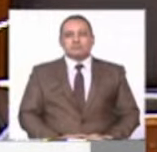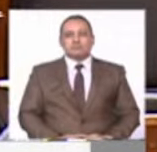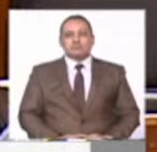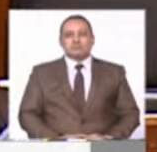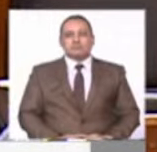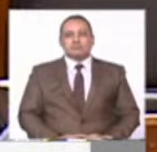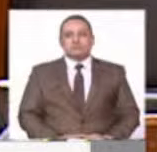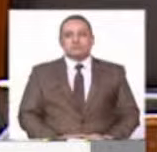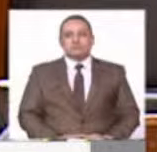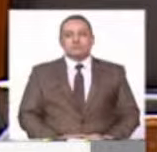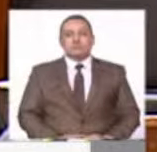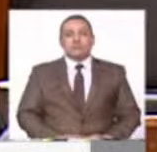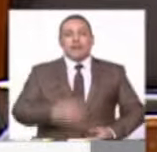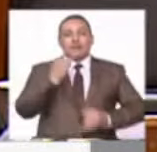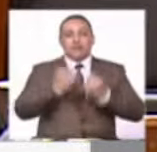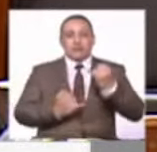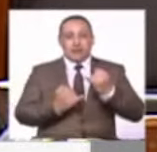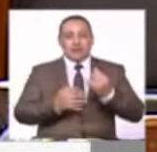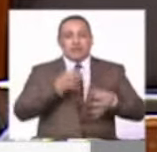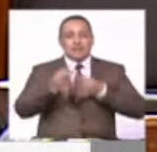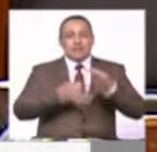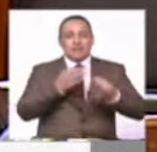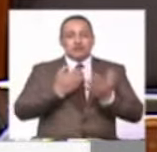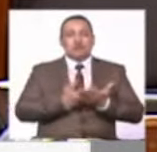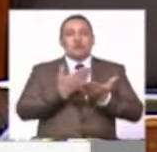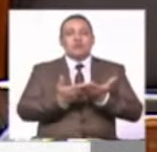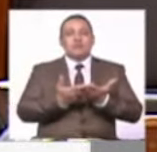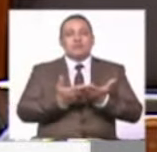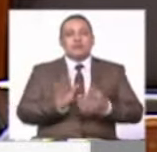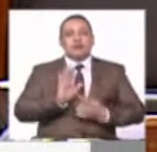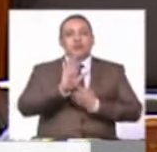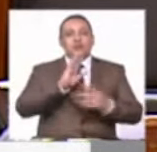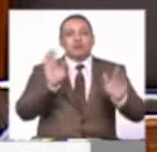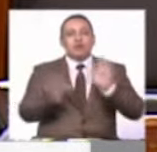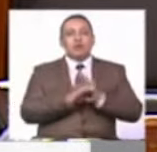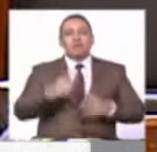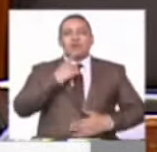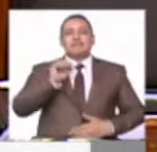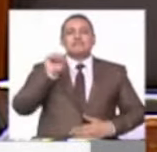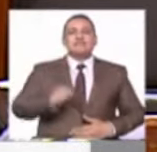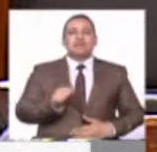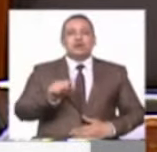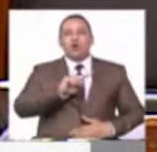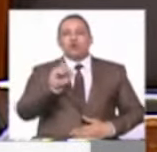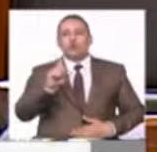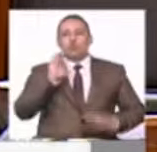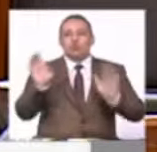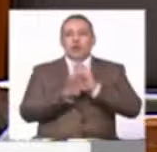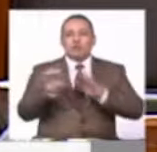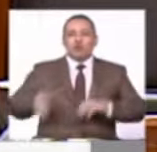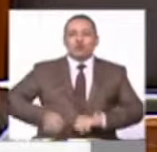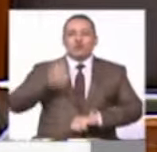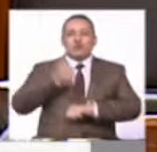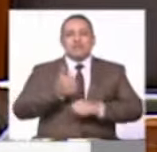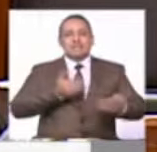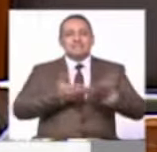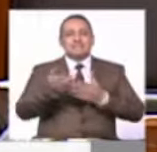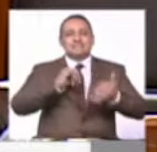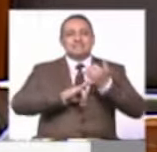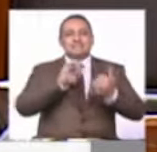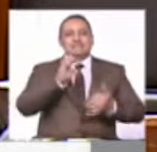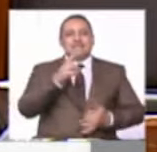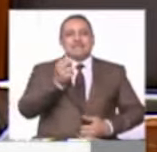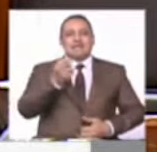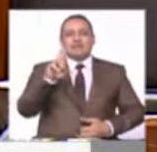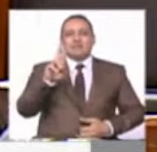censu finalmente sobre la cuestión de si la autoridad Nacional del servicio civil servir